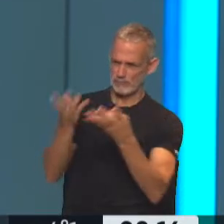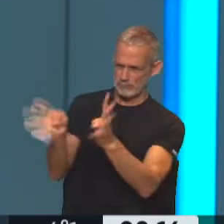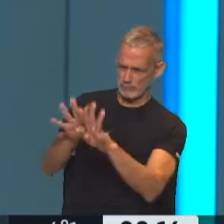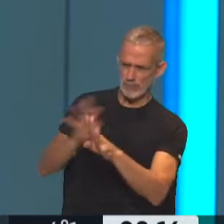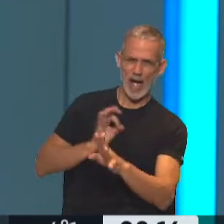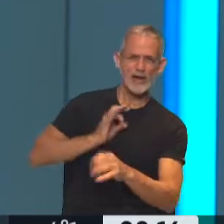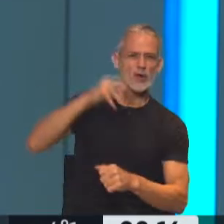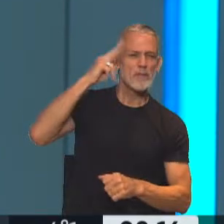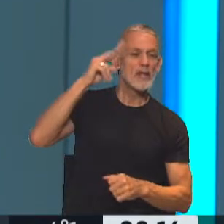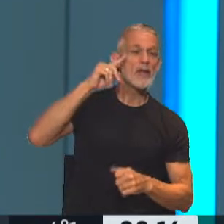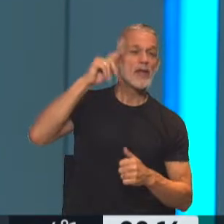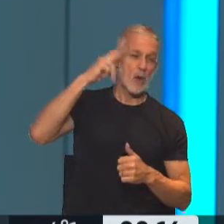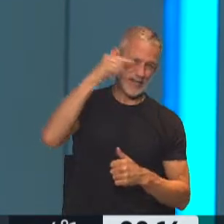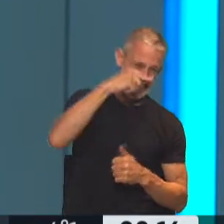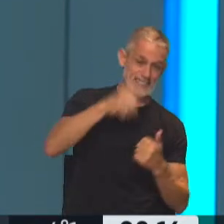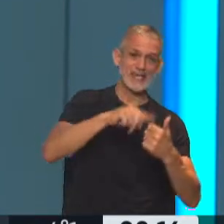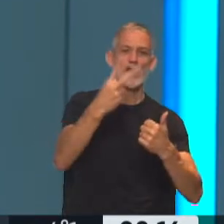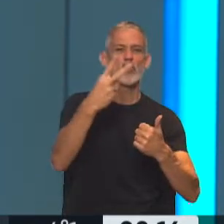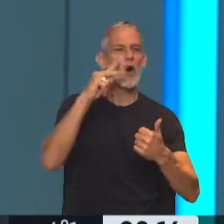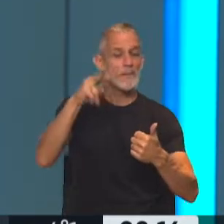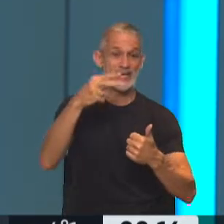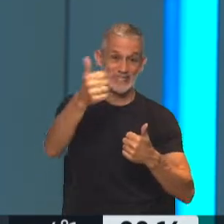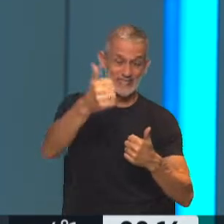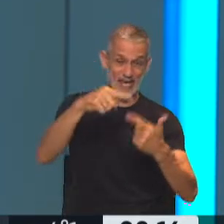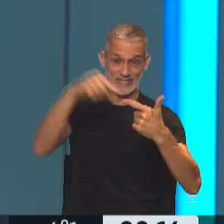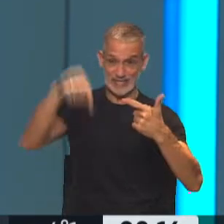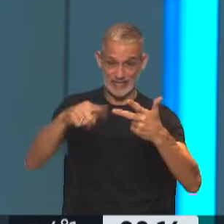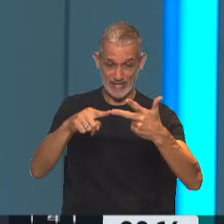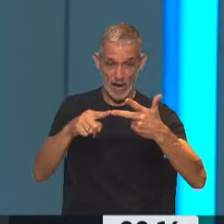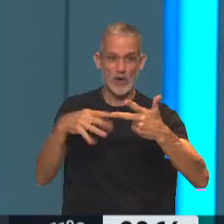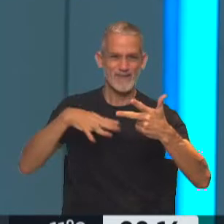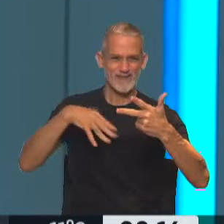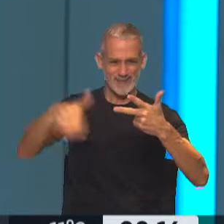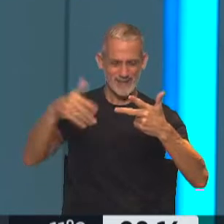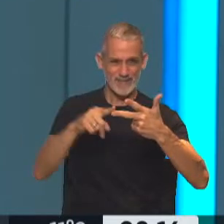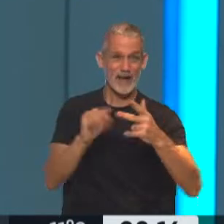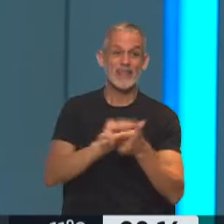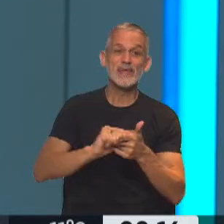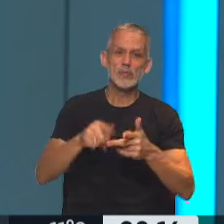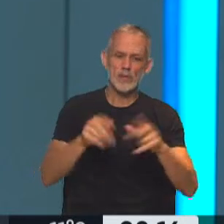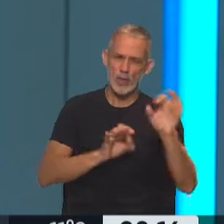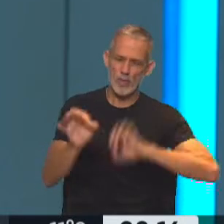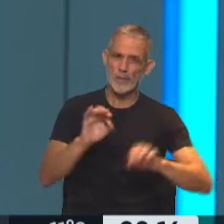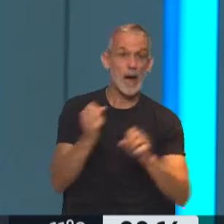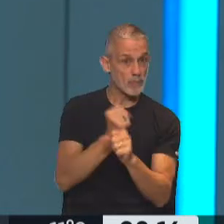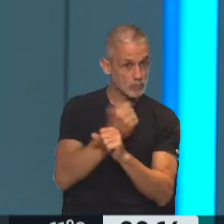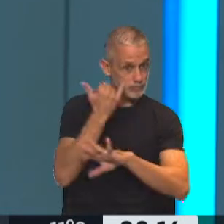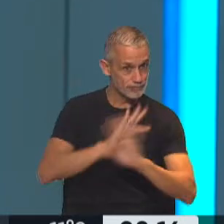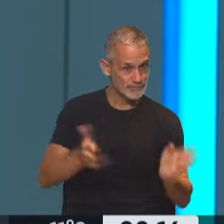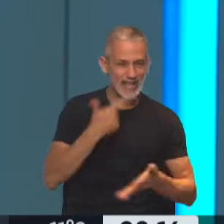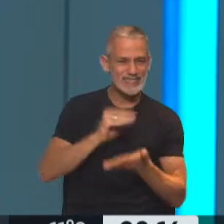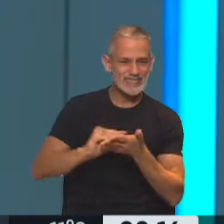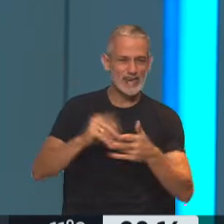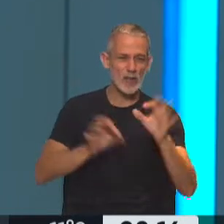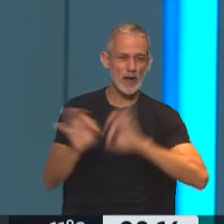del año 97, el del 2006 y el que está pendiente de tratamiento en la Cámara de Diputados y que tiene media sanción en